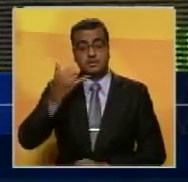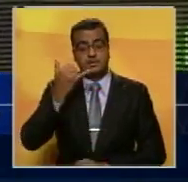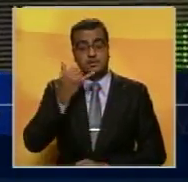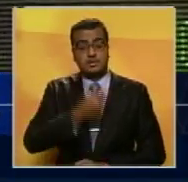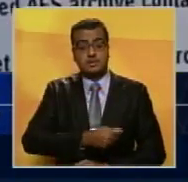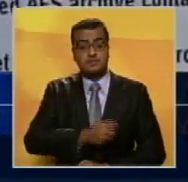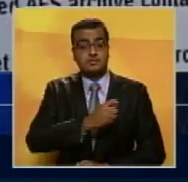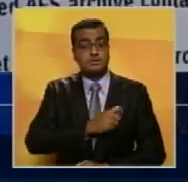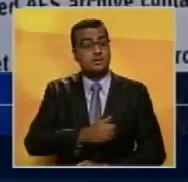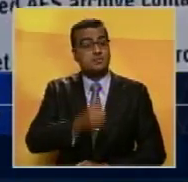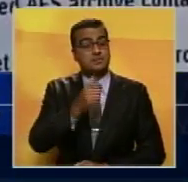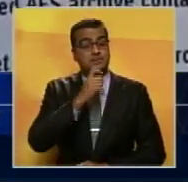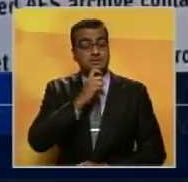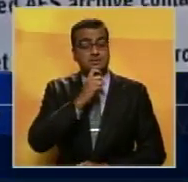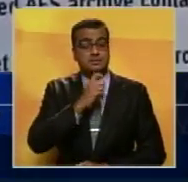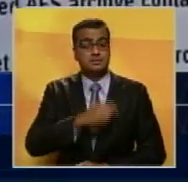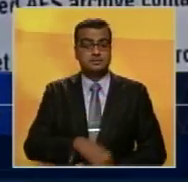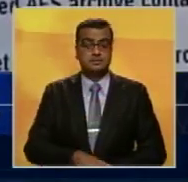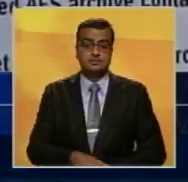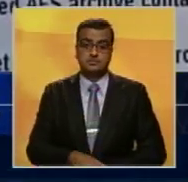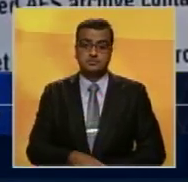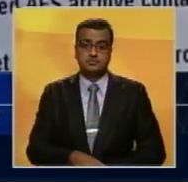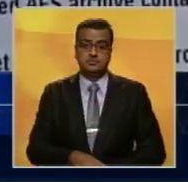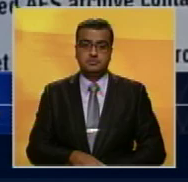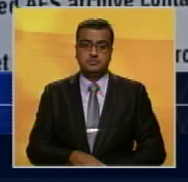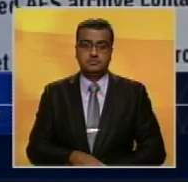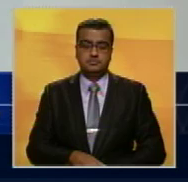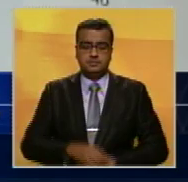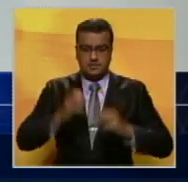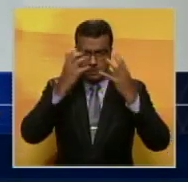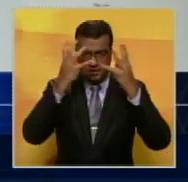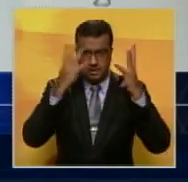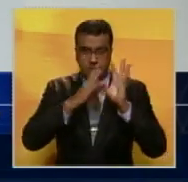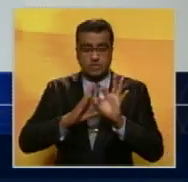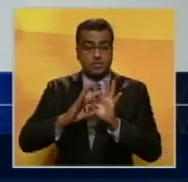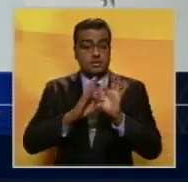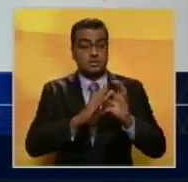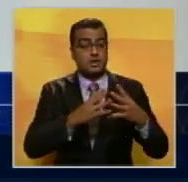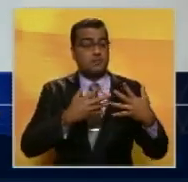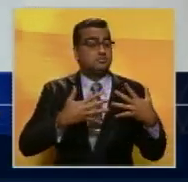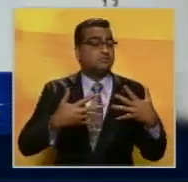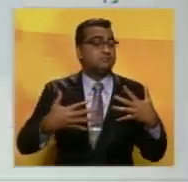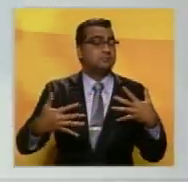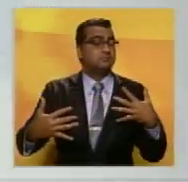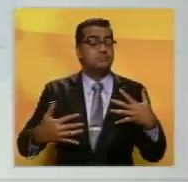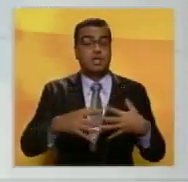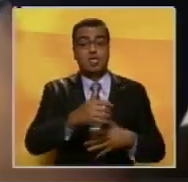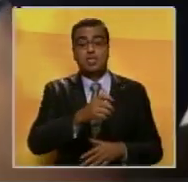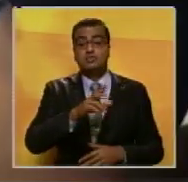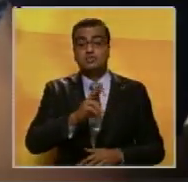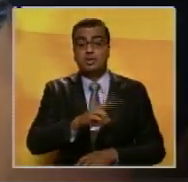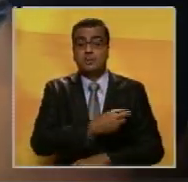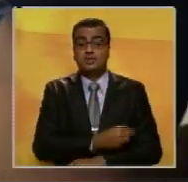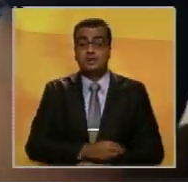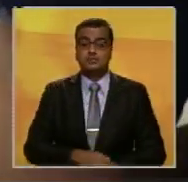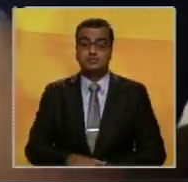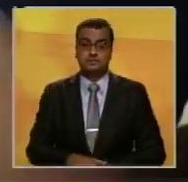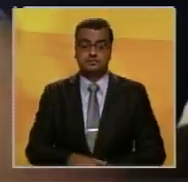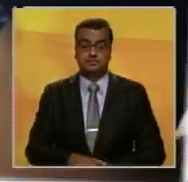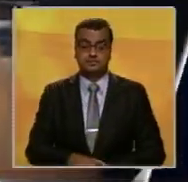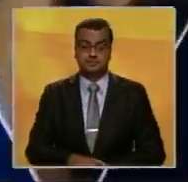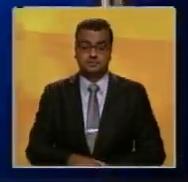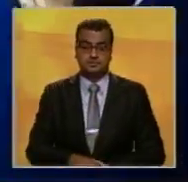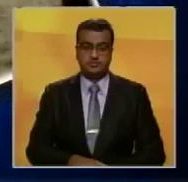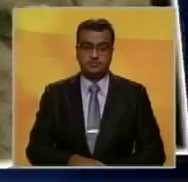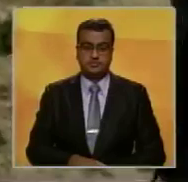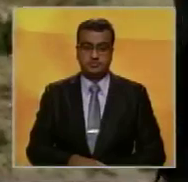España fue la más perjudicada por el virus. Mientras tanto, en Reino Unido el hackeo se extendió en una docena de hospitales.